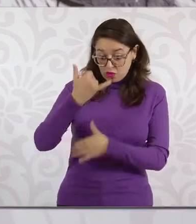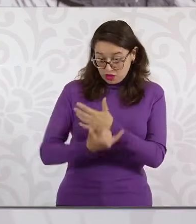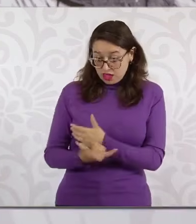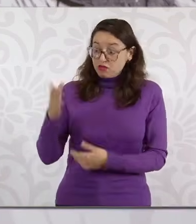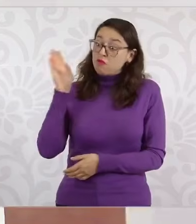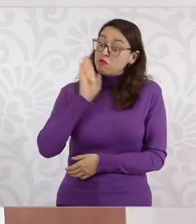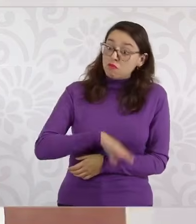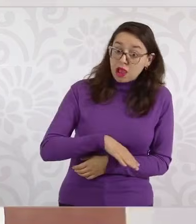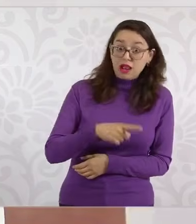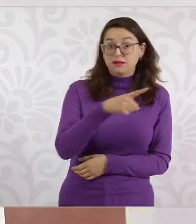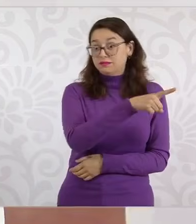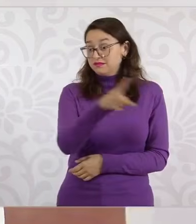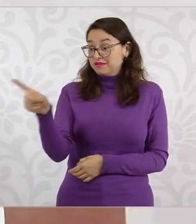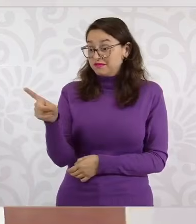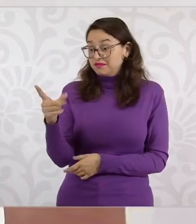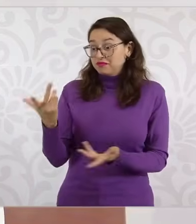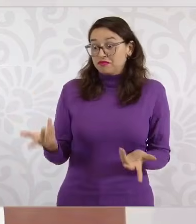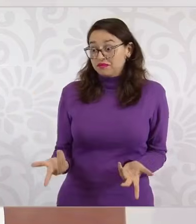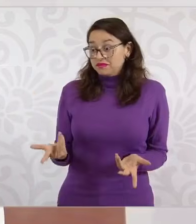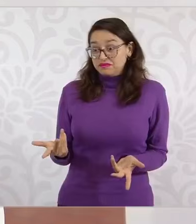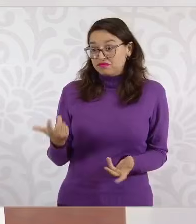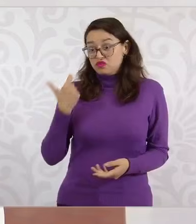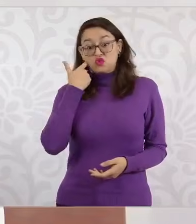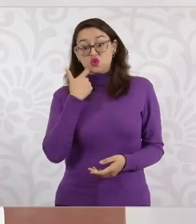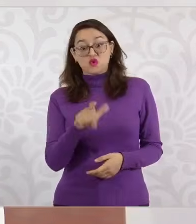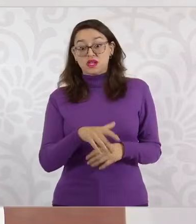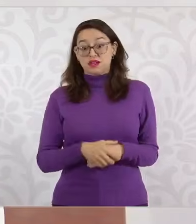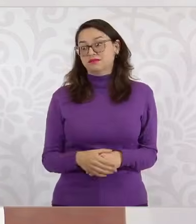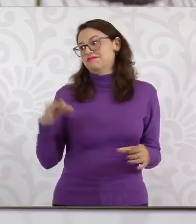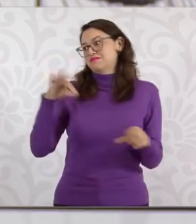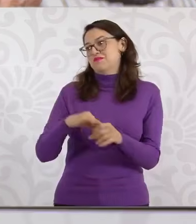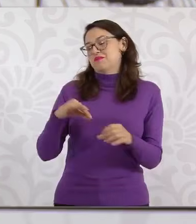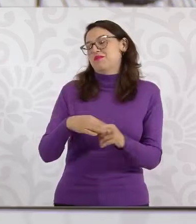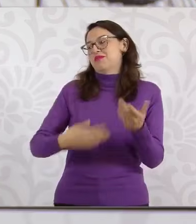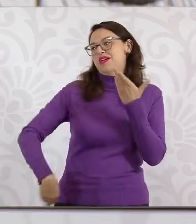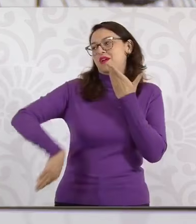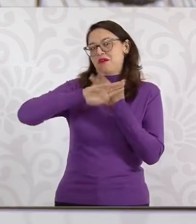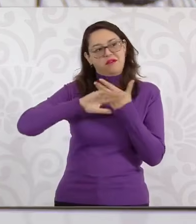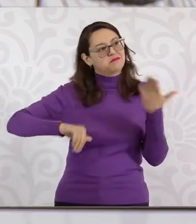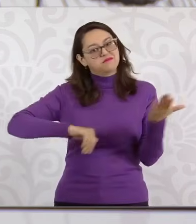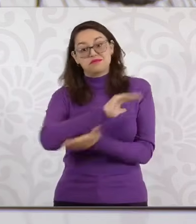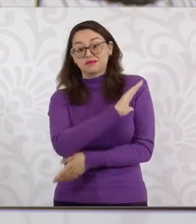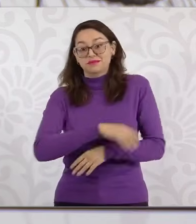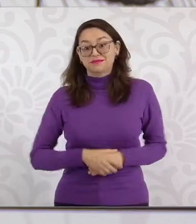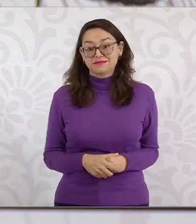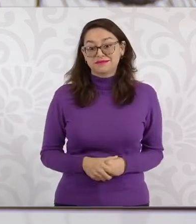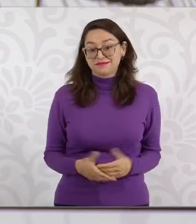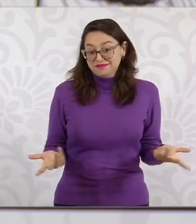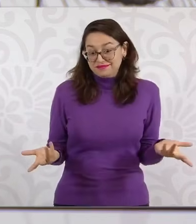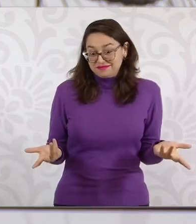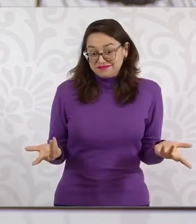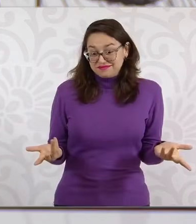si la gente no quisiera, pues por más que hablara de eso, pues la gente no votaría por el proyecto de nación, ¿verdad?